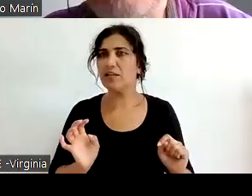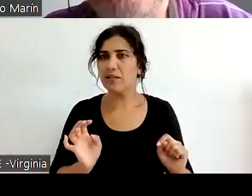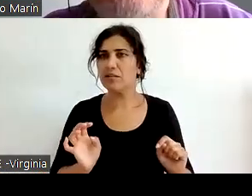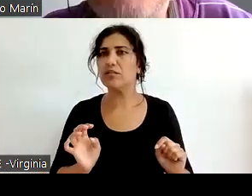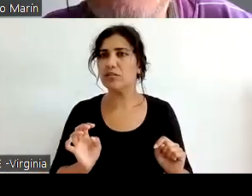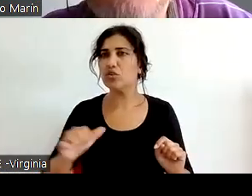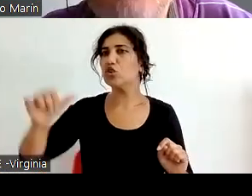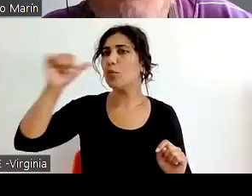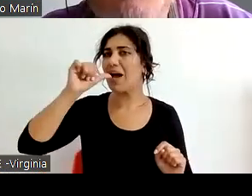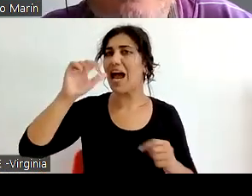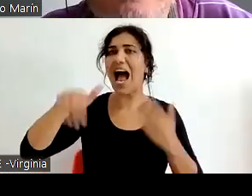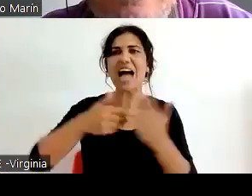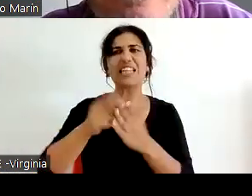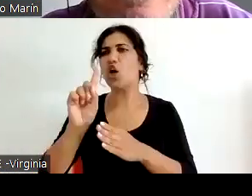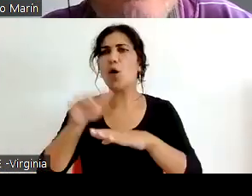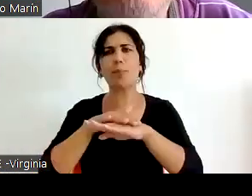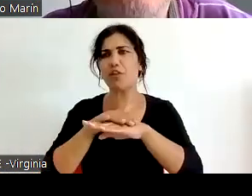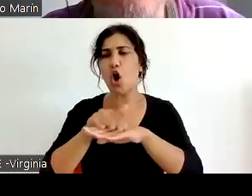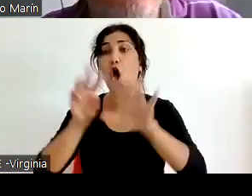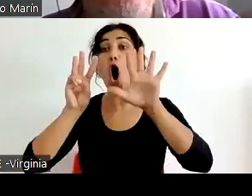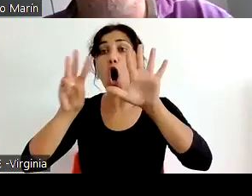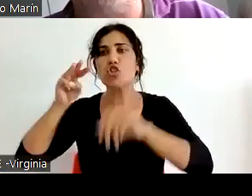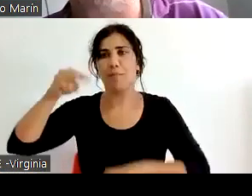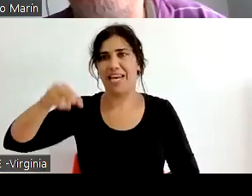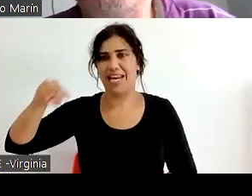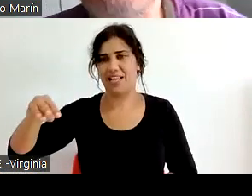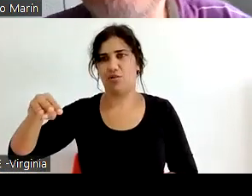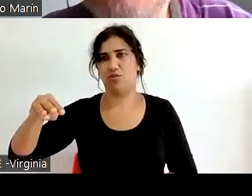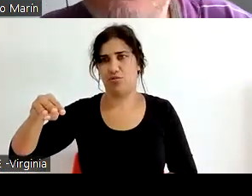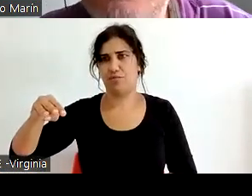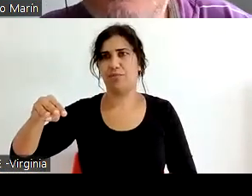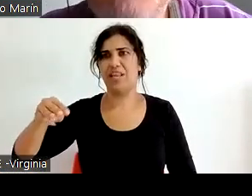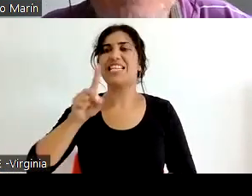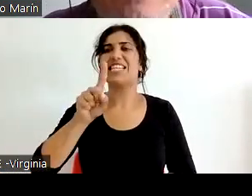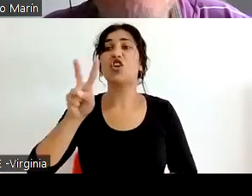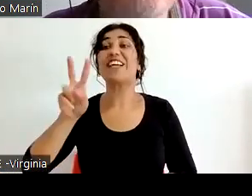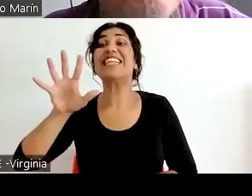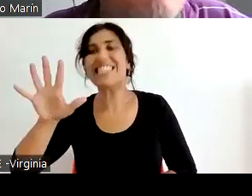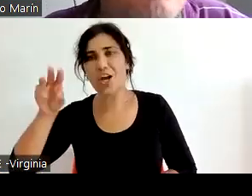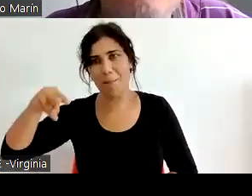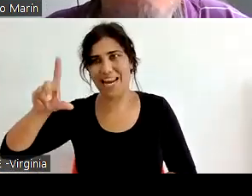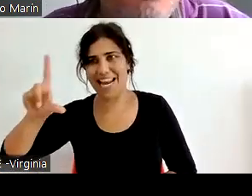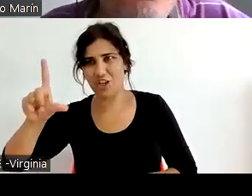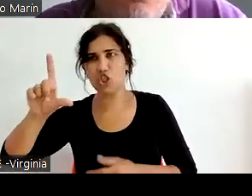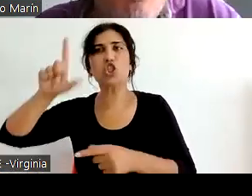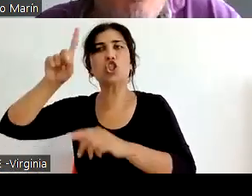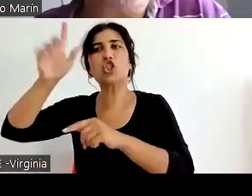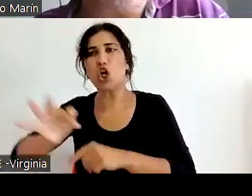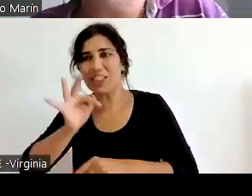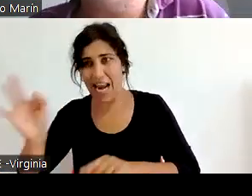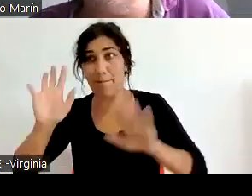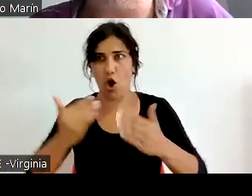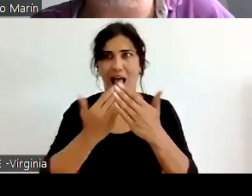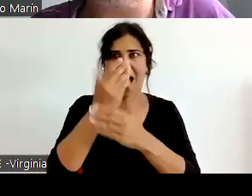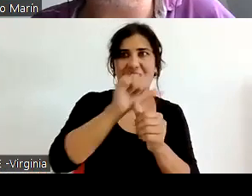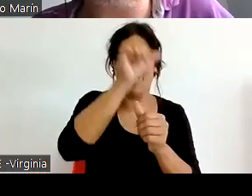Podemos tomar hasta 8 mililitros una vez al día. Los envases son de 125 mililitros y como calostro que